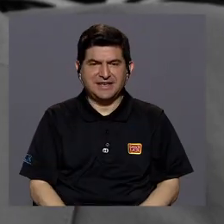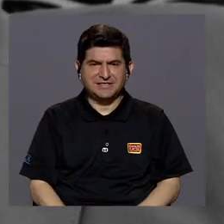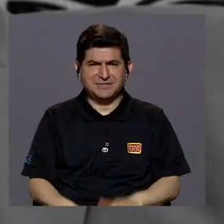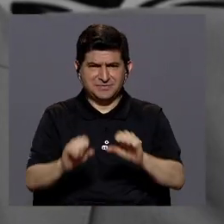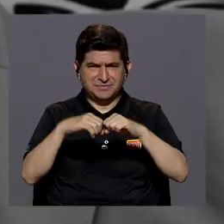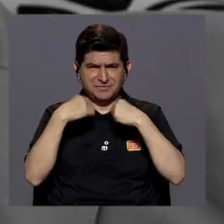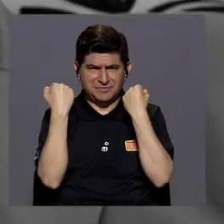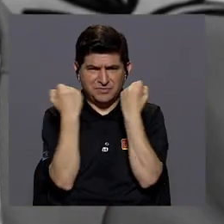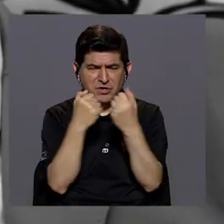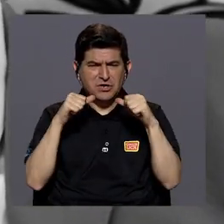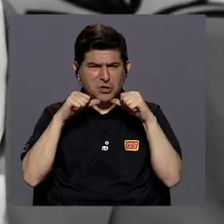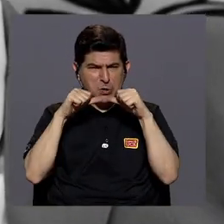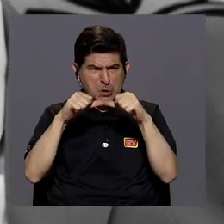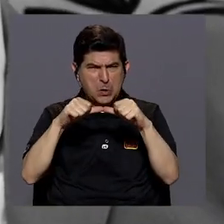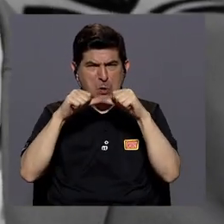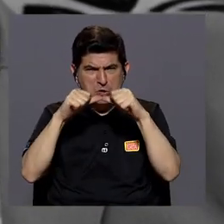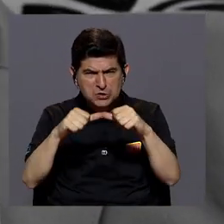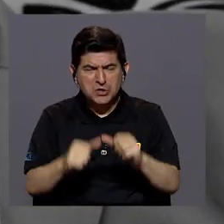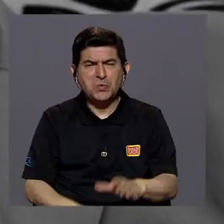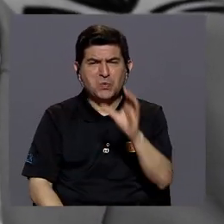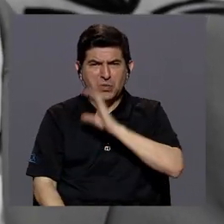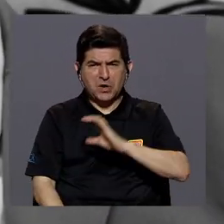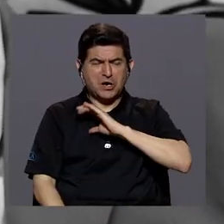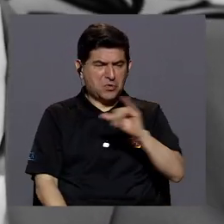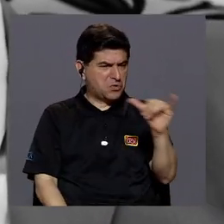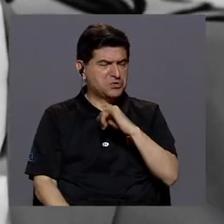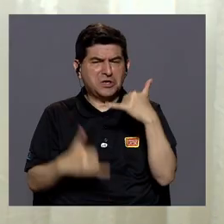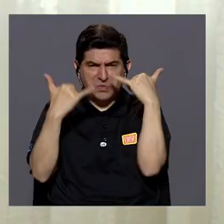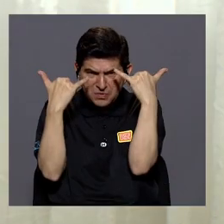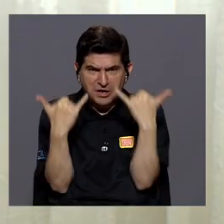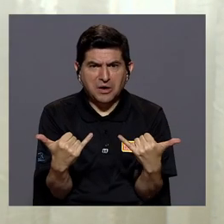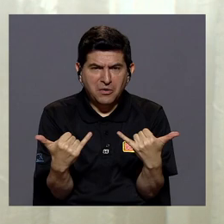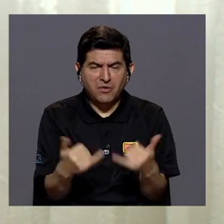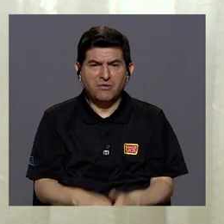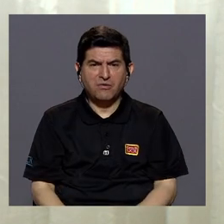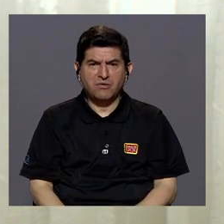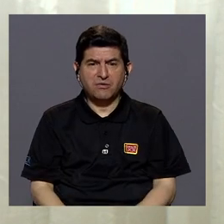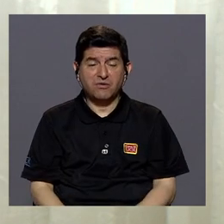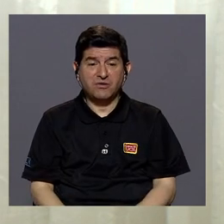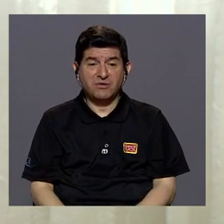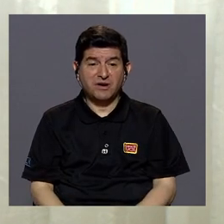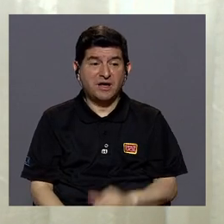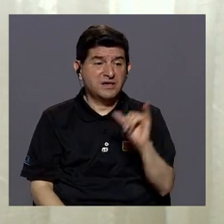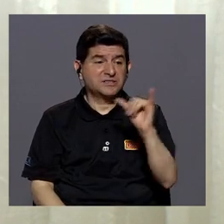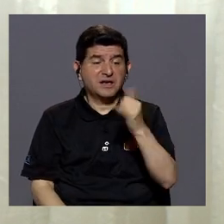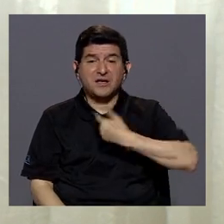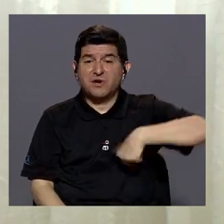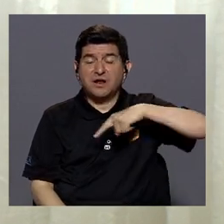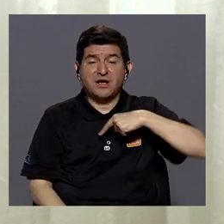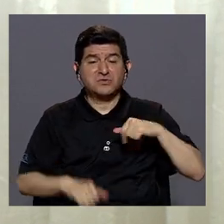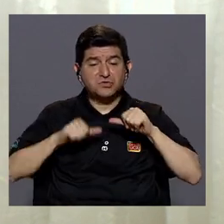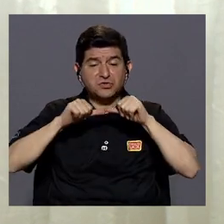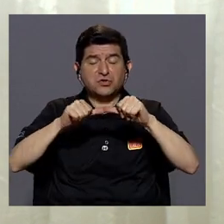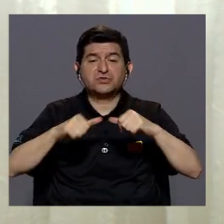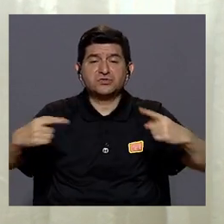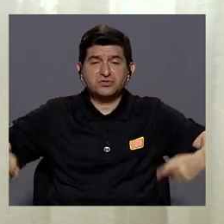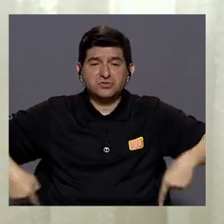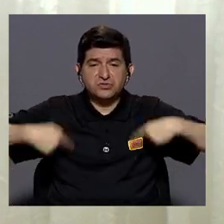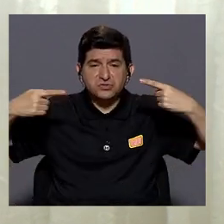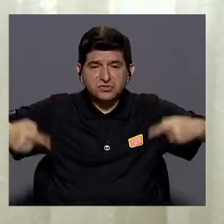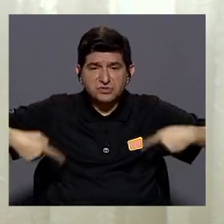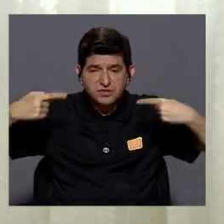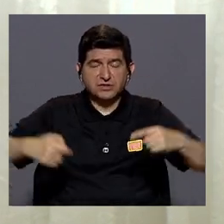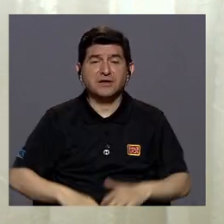sindicalismo sigue estando comportándose de la manera en que lo hace, caminaríamos en carreta. Pues sí, pues oponen a todo,